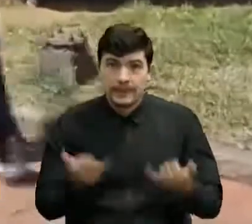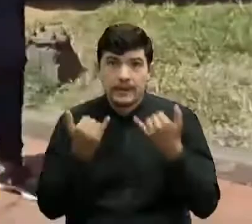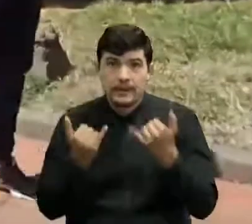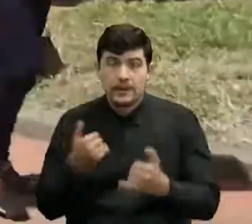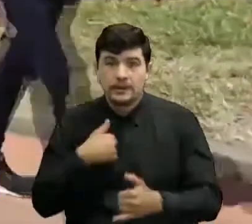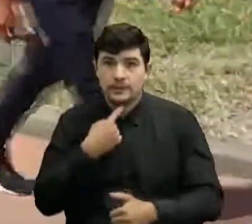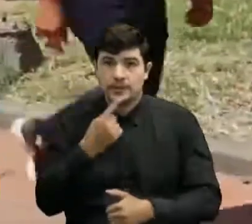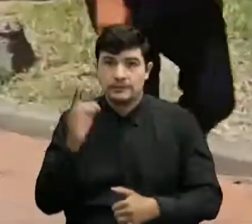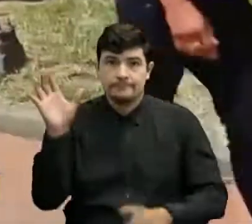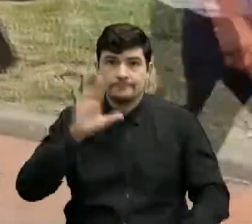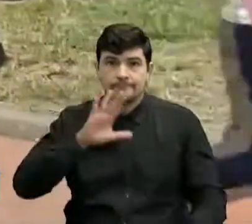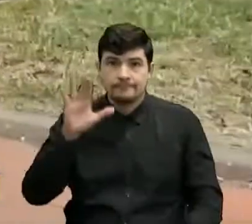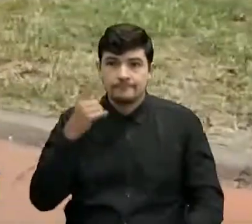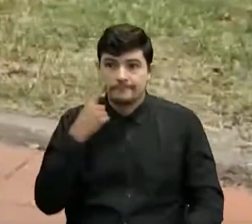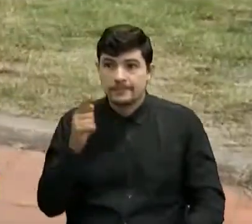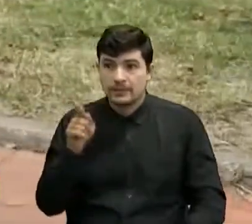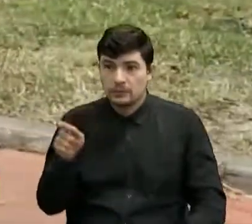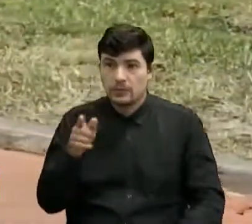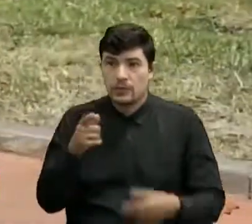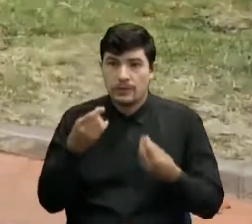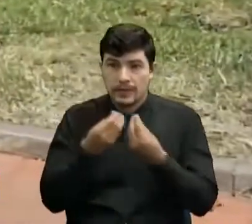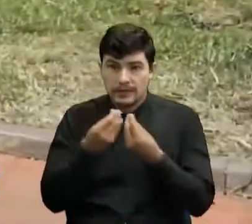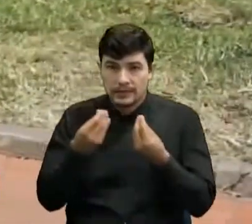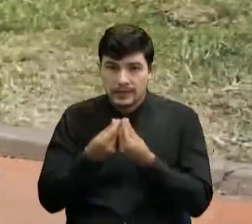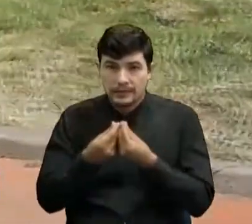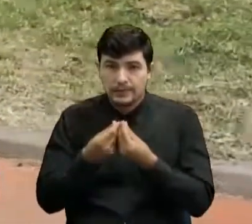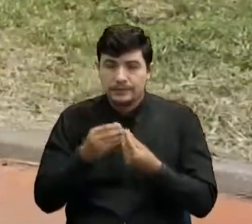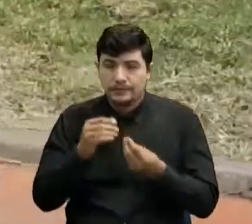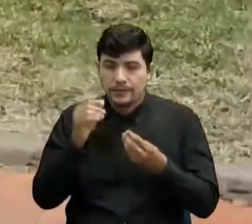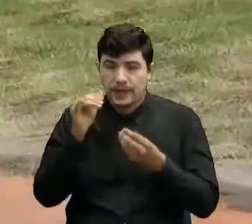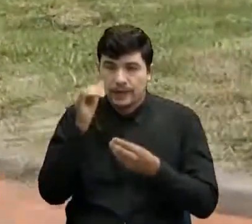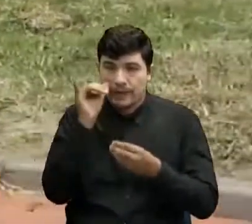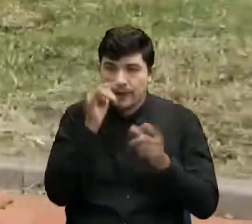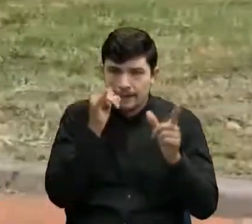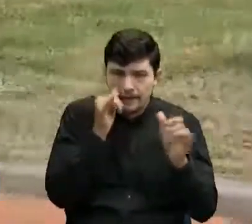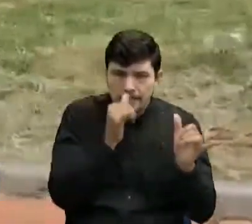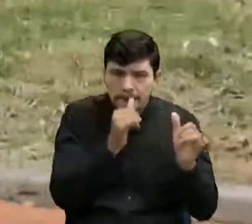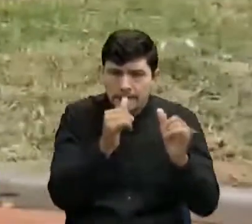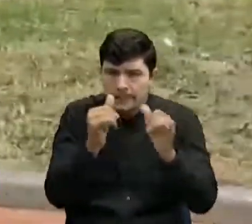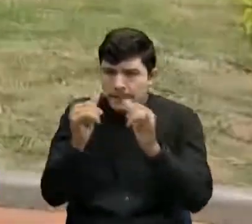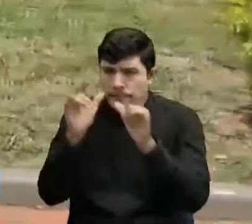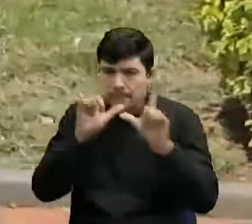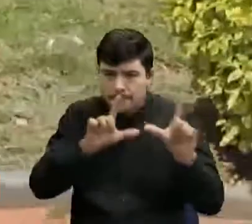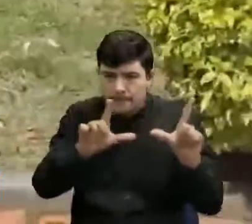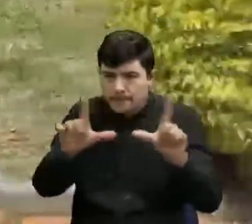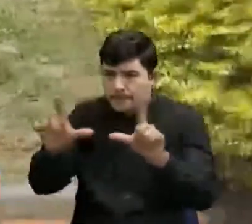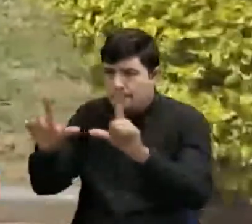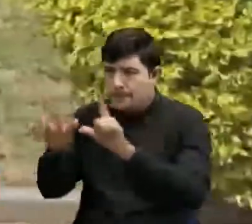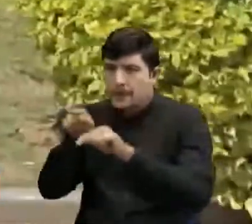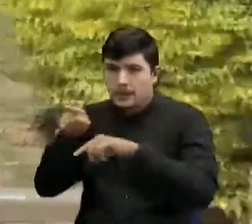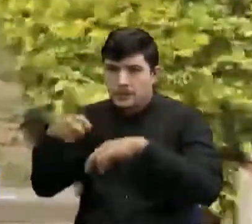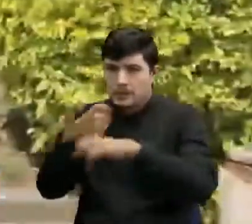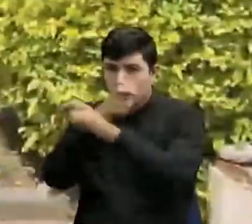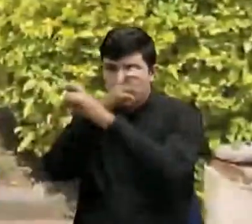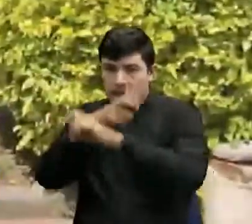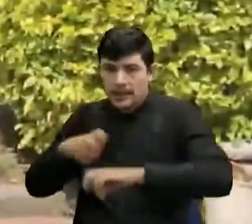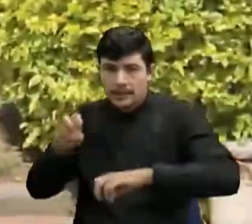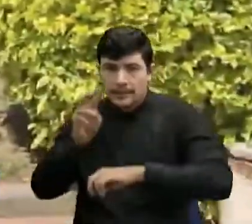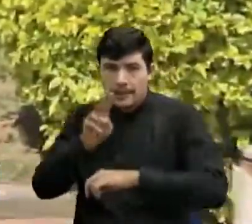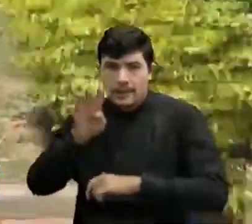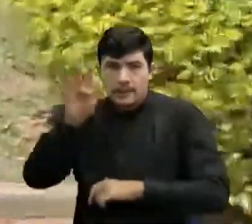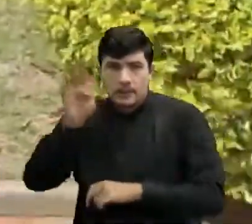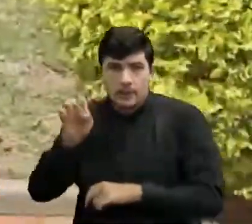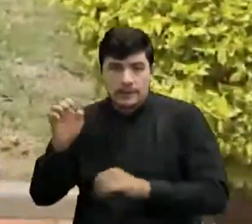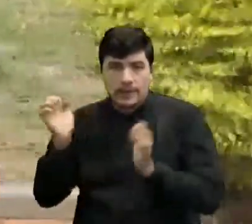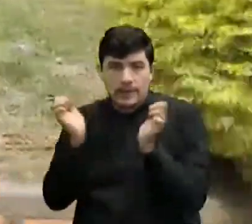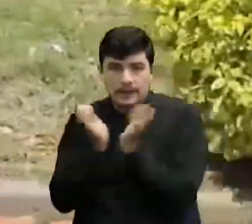el favor a mi camarógrafo que me colabore, porque pues esa es la situación en este momento en la Plaza Parque 29 de Mayo. Un punto céntrico